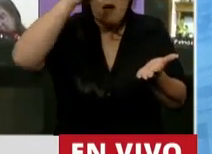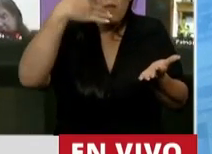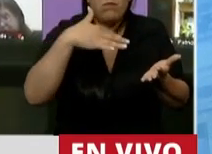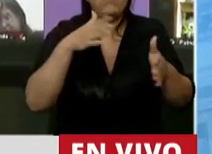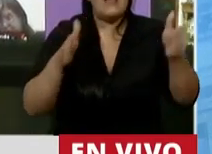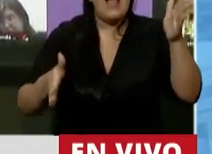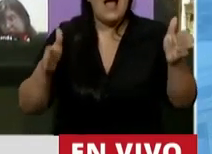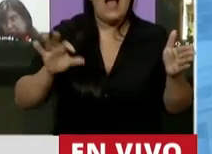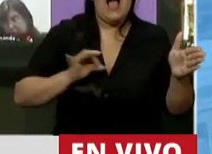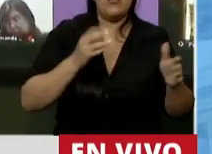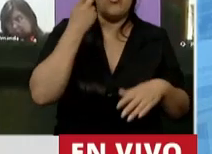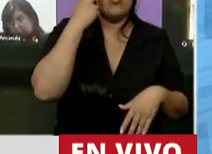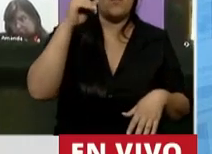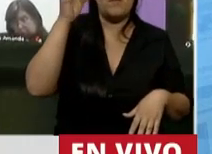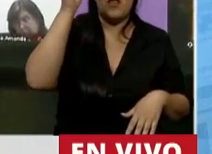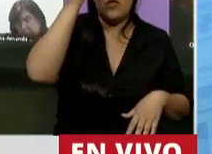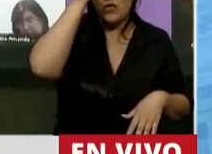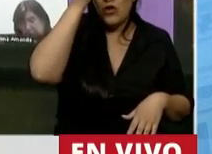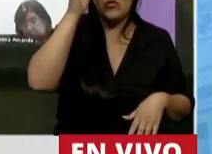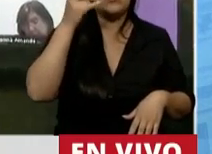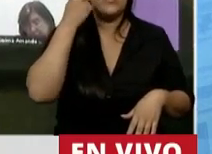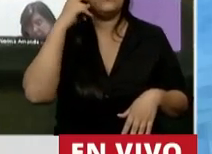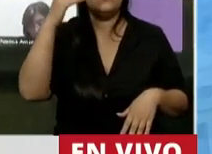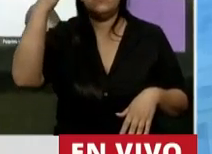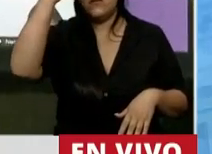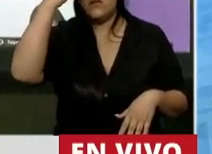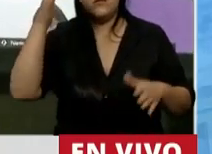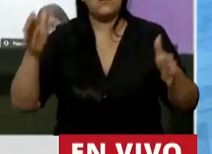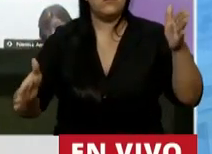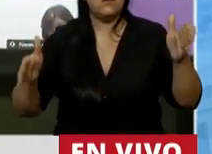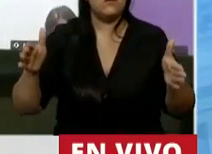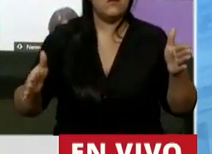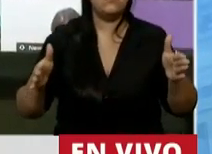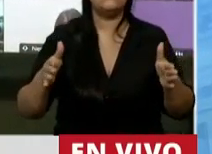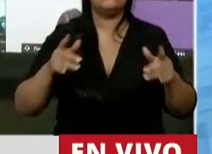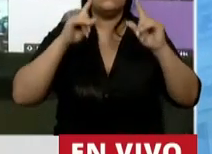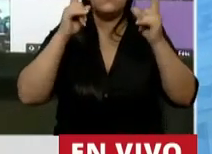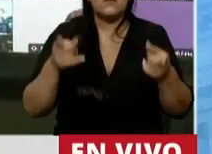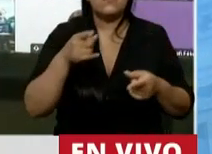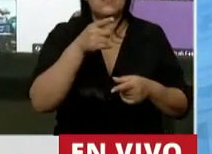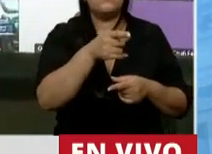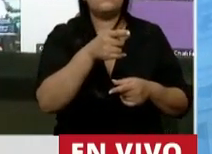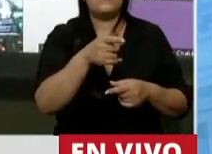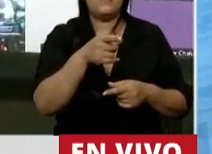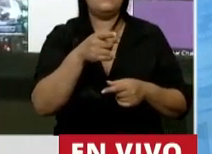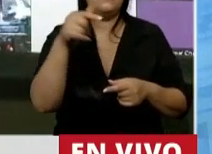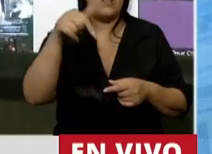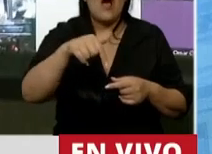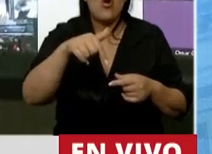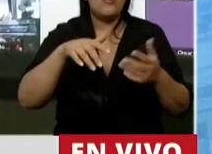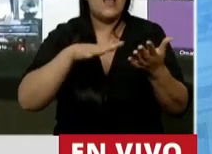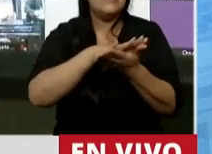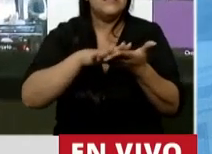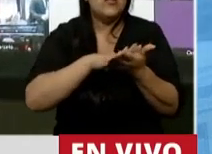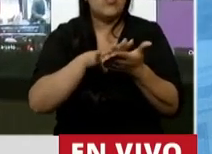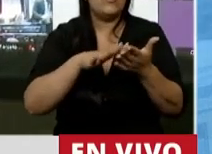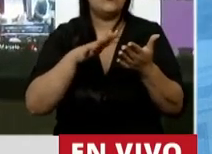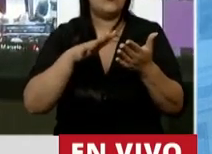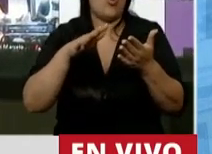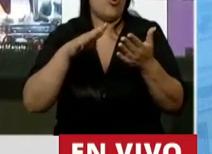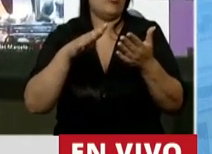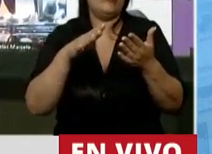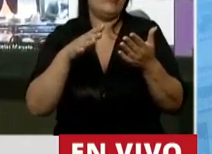entre los años 2012 y 2015 y que la sumergió en la actual situación de déficit